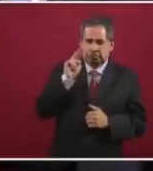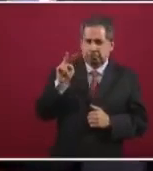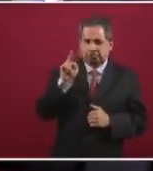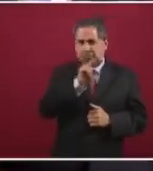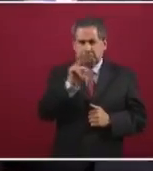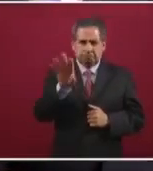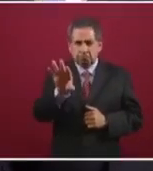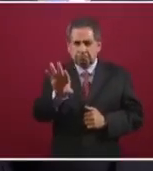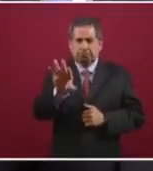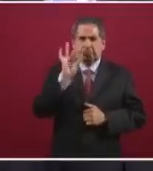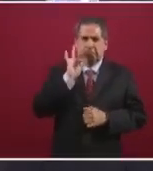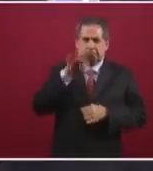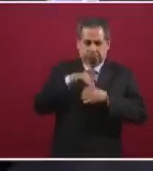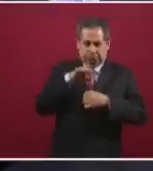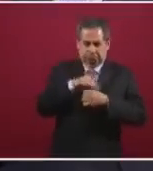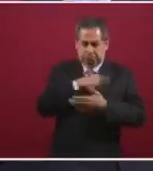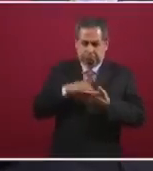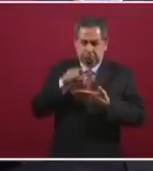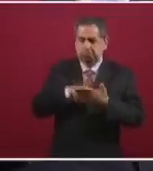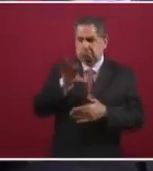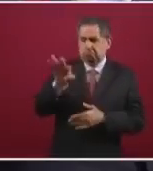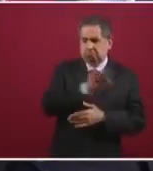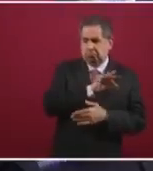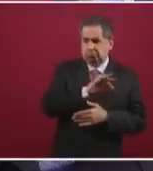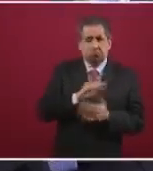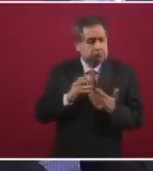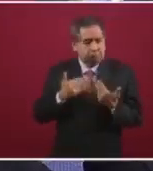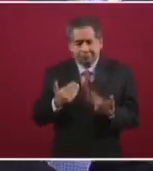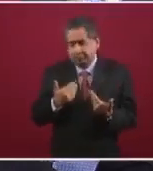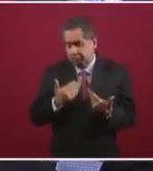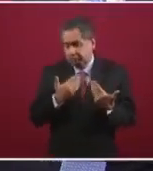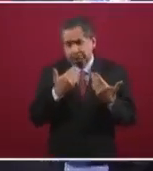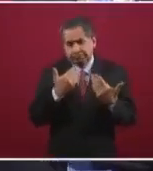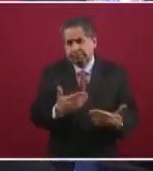las autoridades, y no